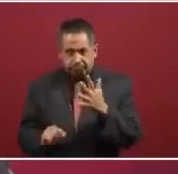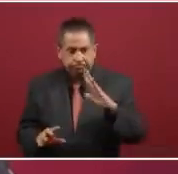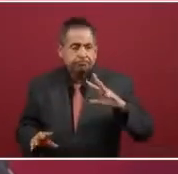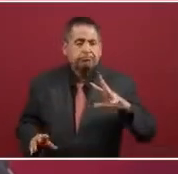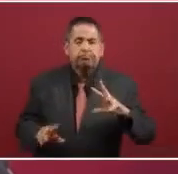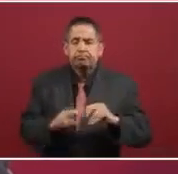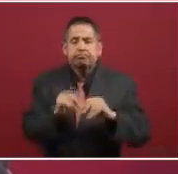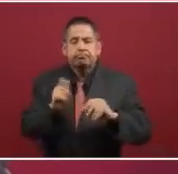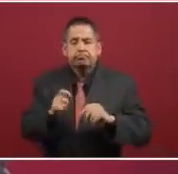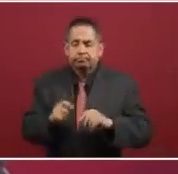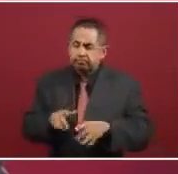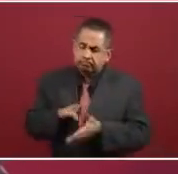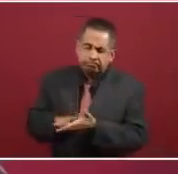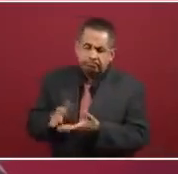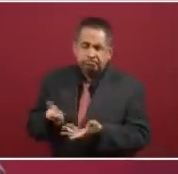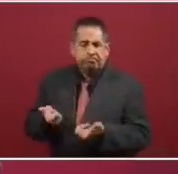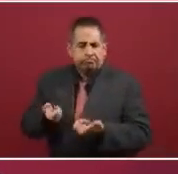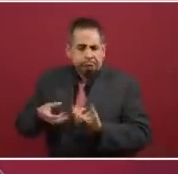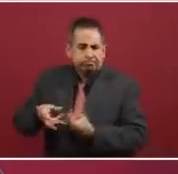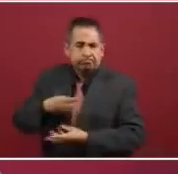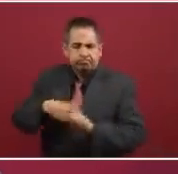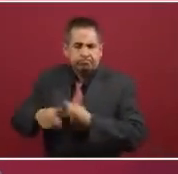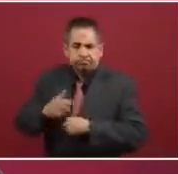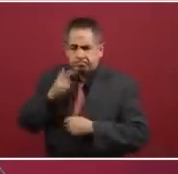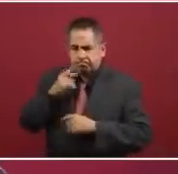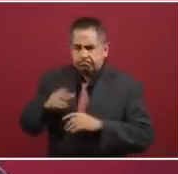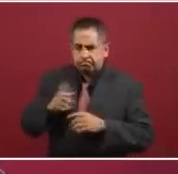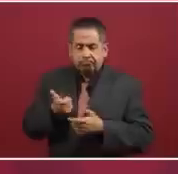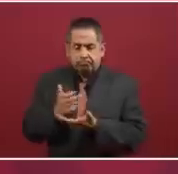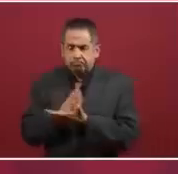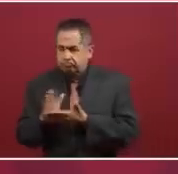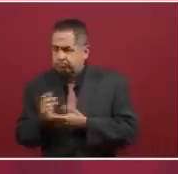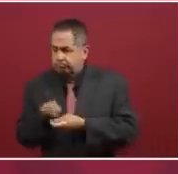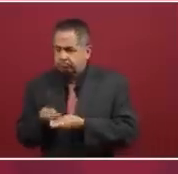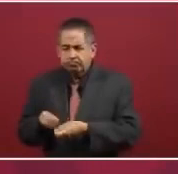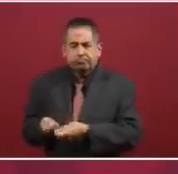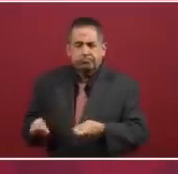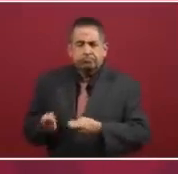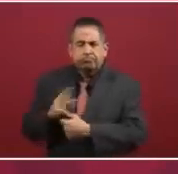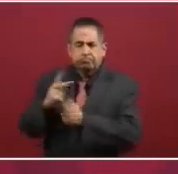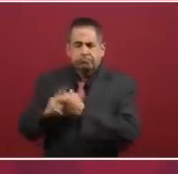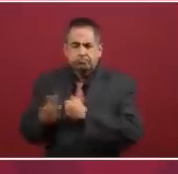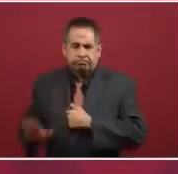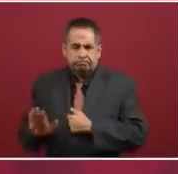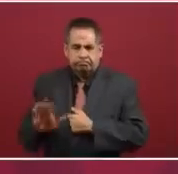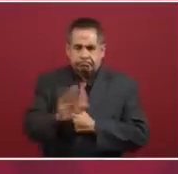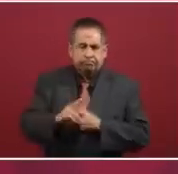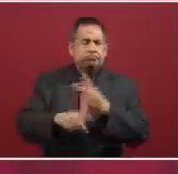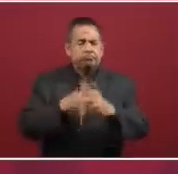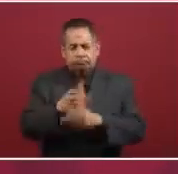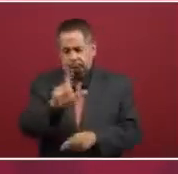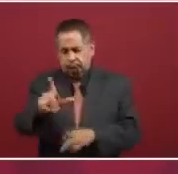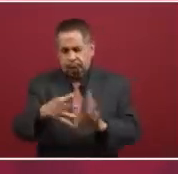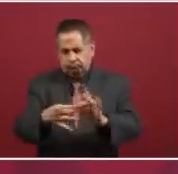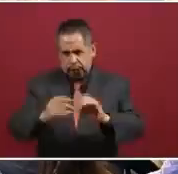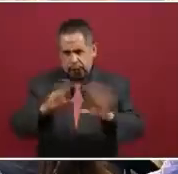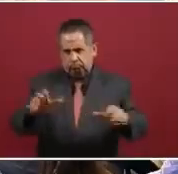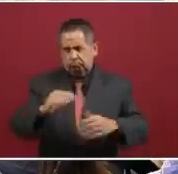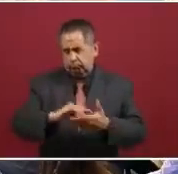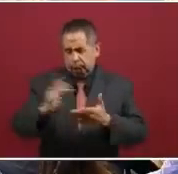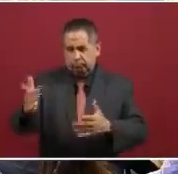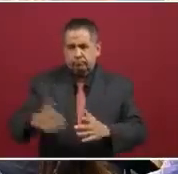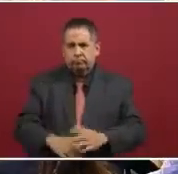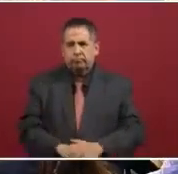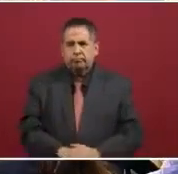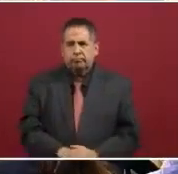crecimiento económico y mejorar sustancialmente la distribución del ingreso en esos países. Pero lo veremos el próximo lunes aquí. Muchas